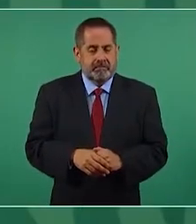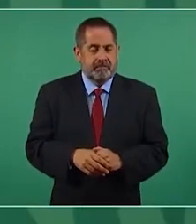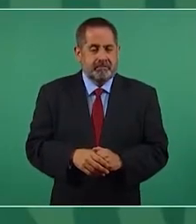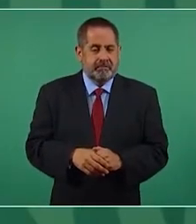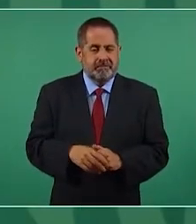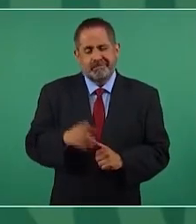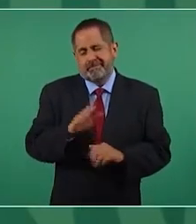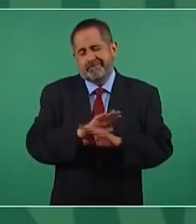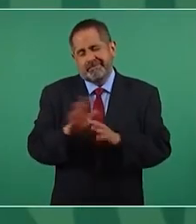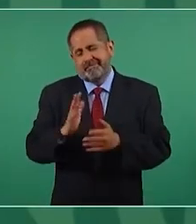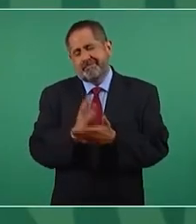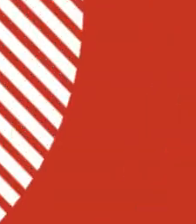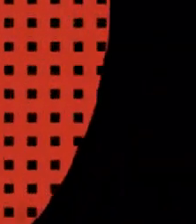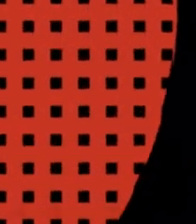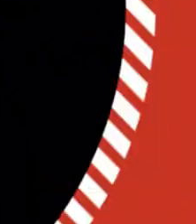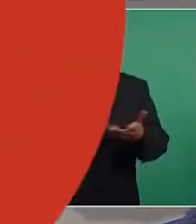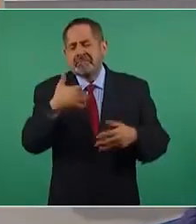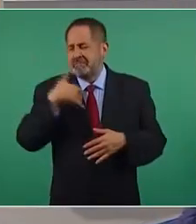es bastante.